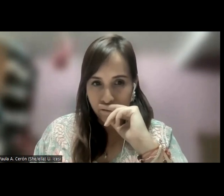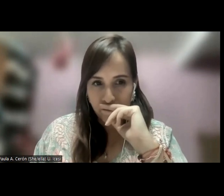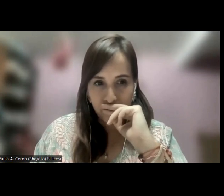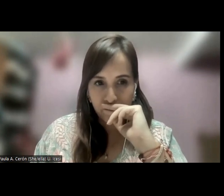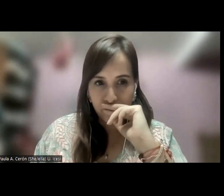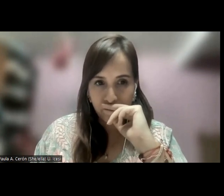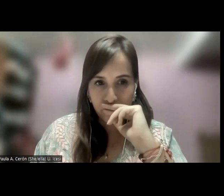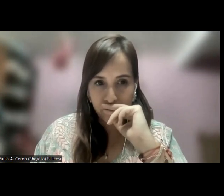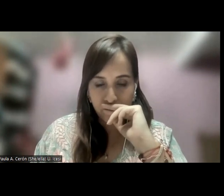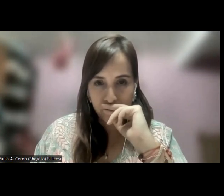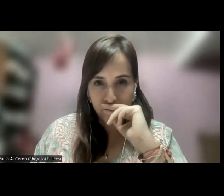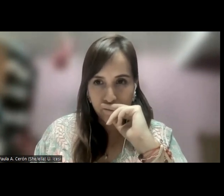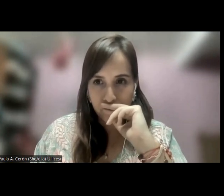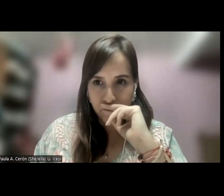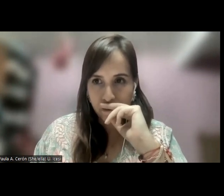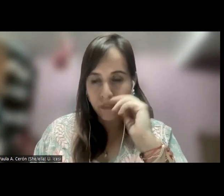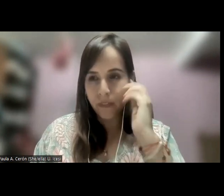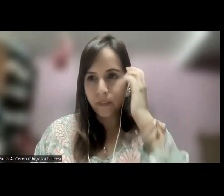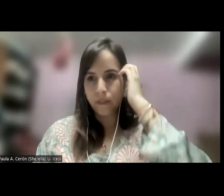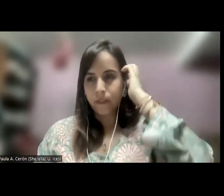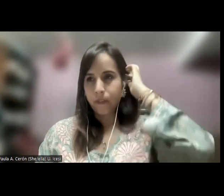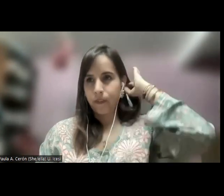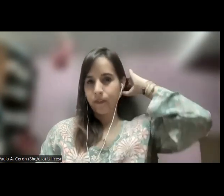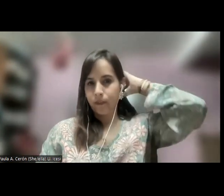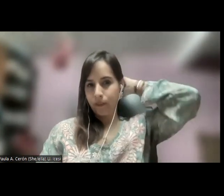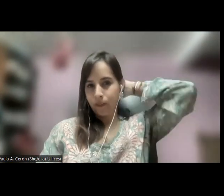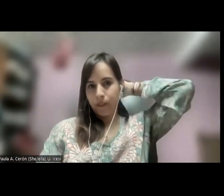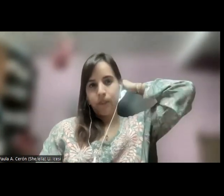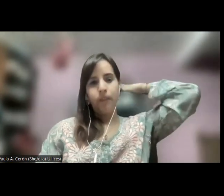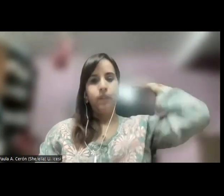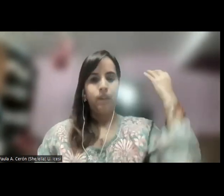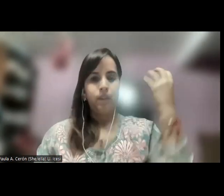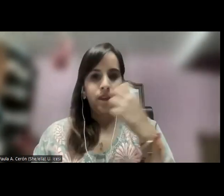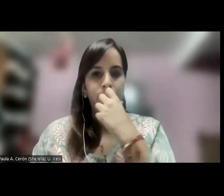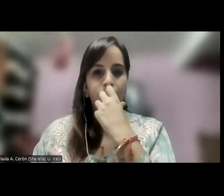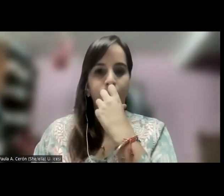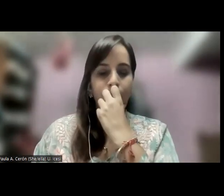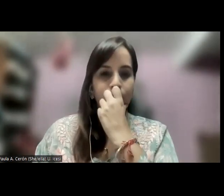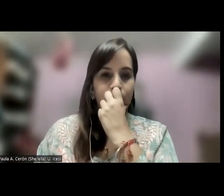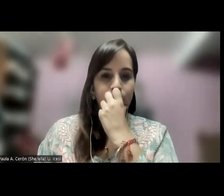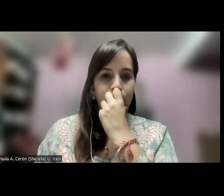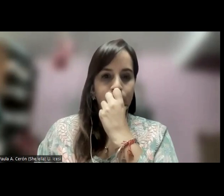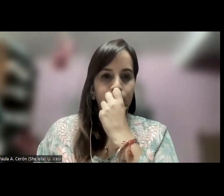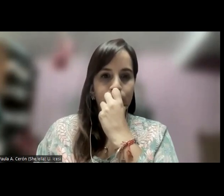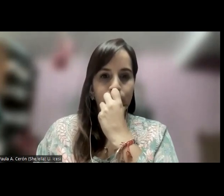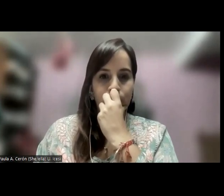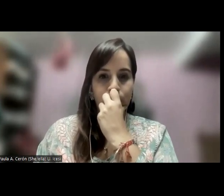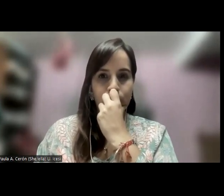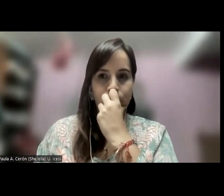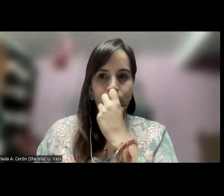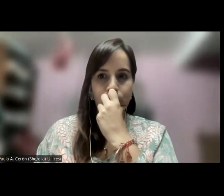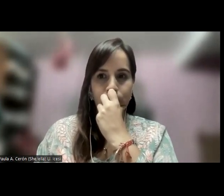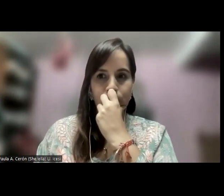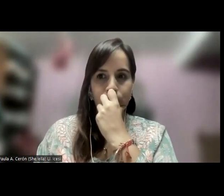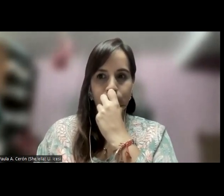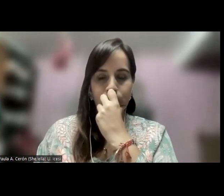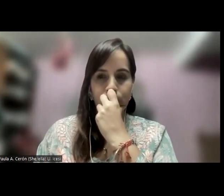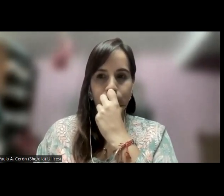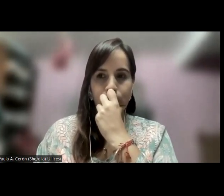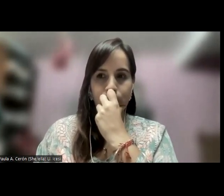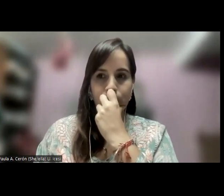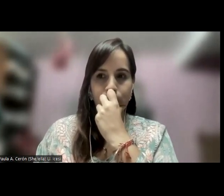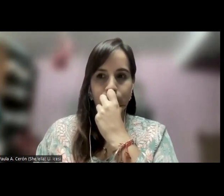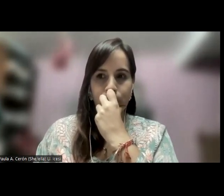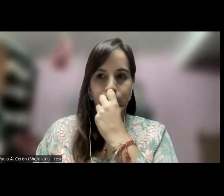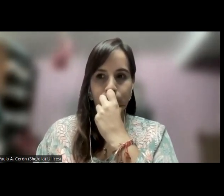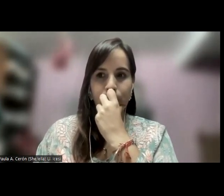también generar esas preguntas de lo de los apoyos la asistencia en cuanto a las personas mayores y las